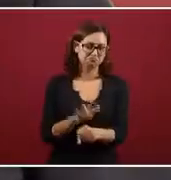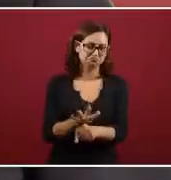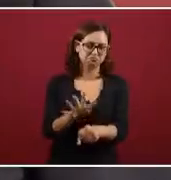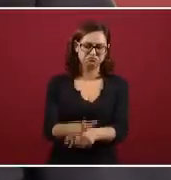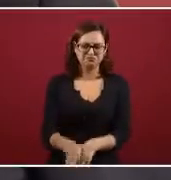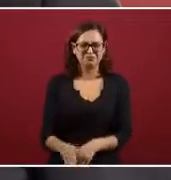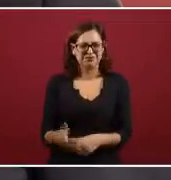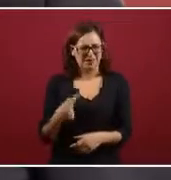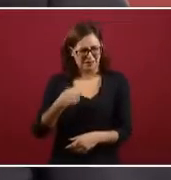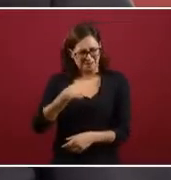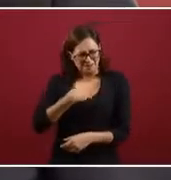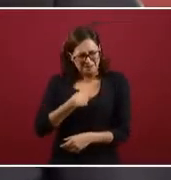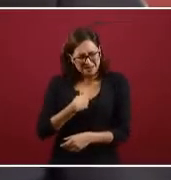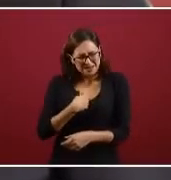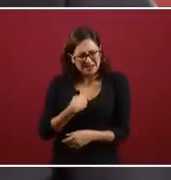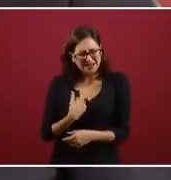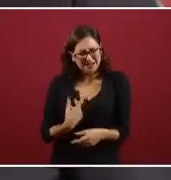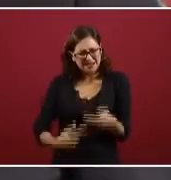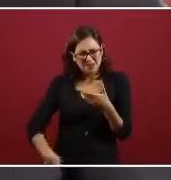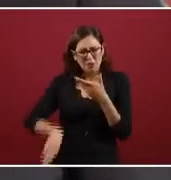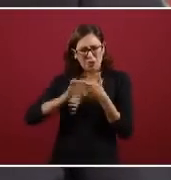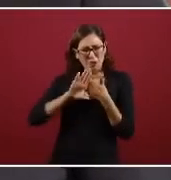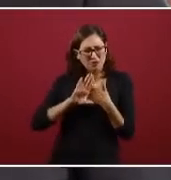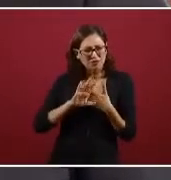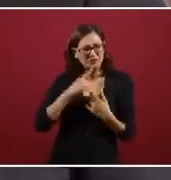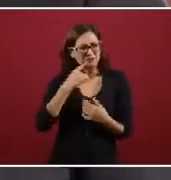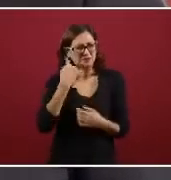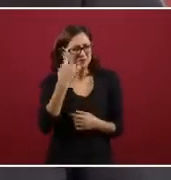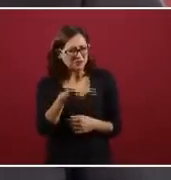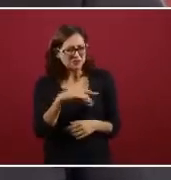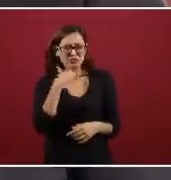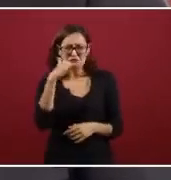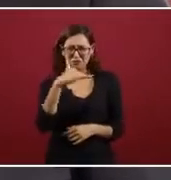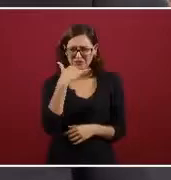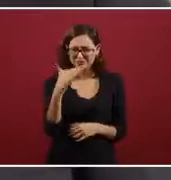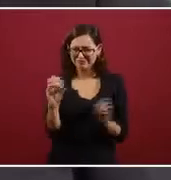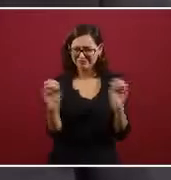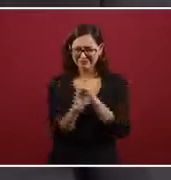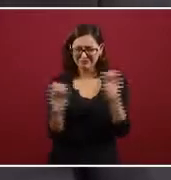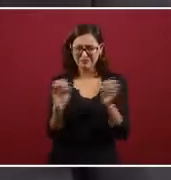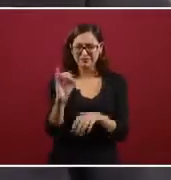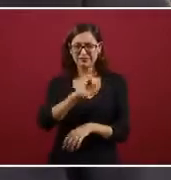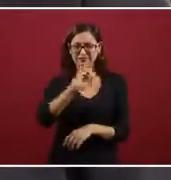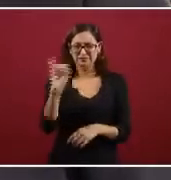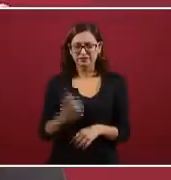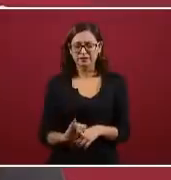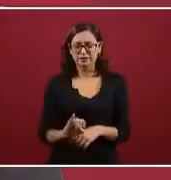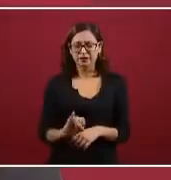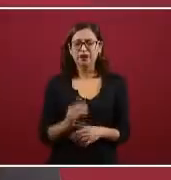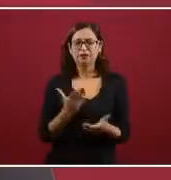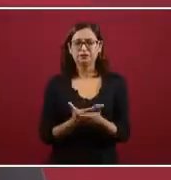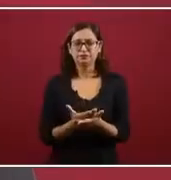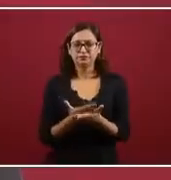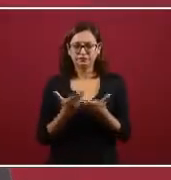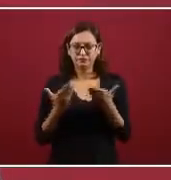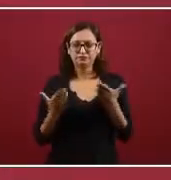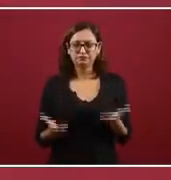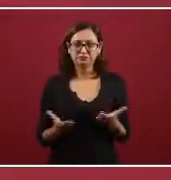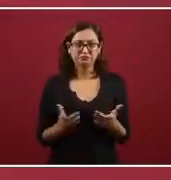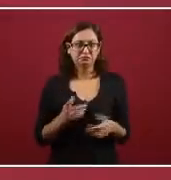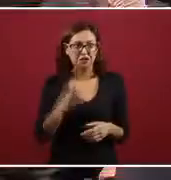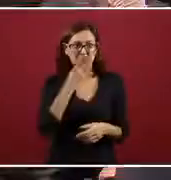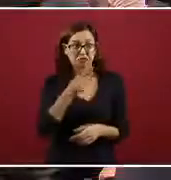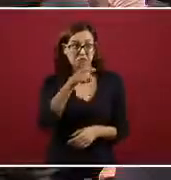acusado de corrupción alguna. En este caso se me atribuye una propiedad que no es mía.